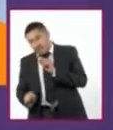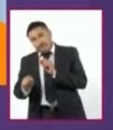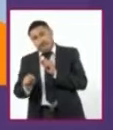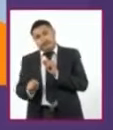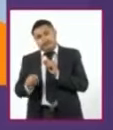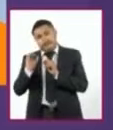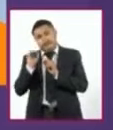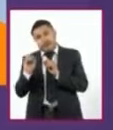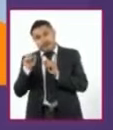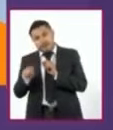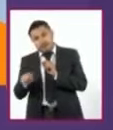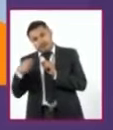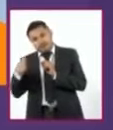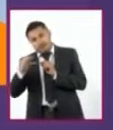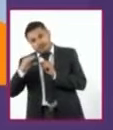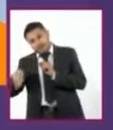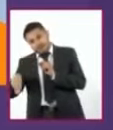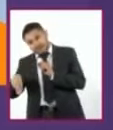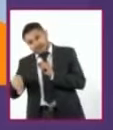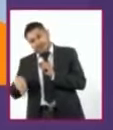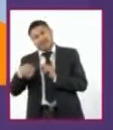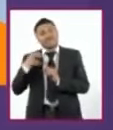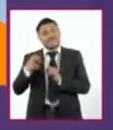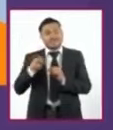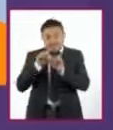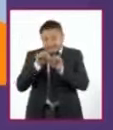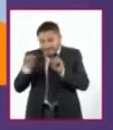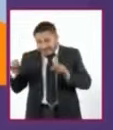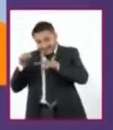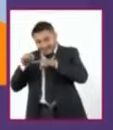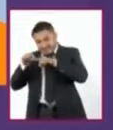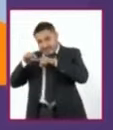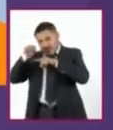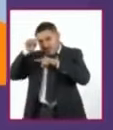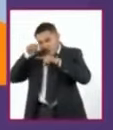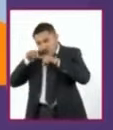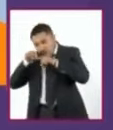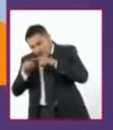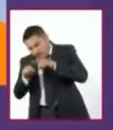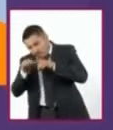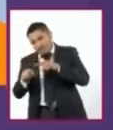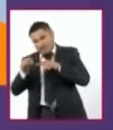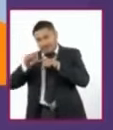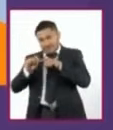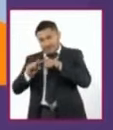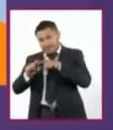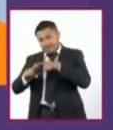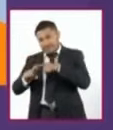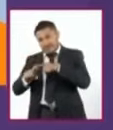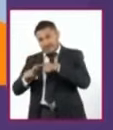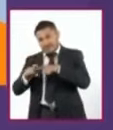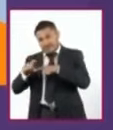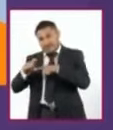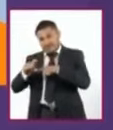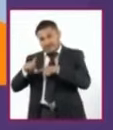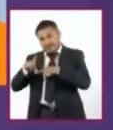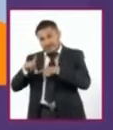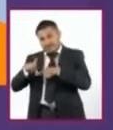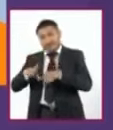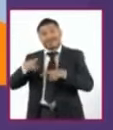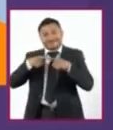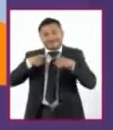mide 0.6 centímetros, partiendo del eje de simetría, lo que indica que la distancia de la T del poste